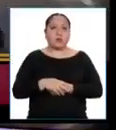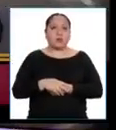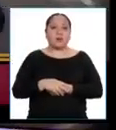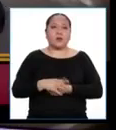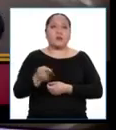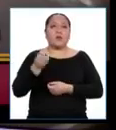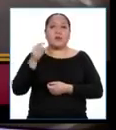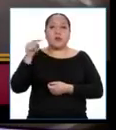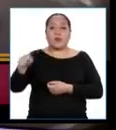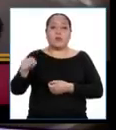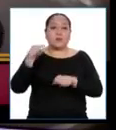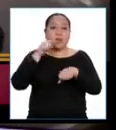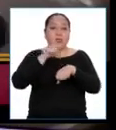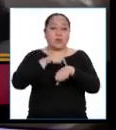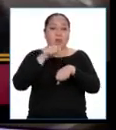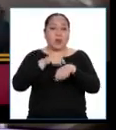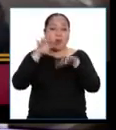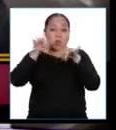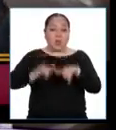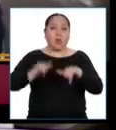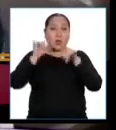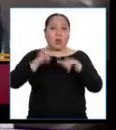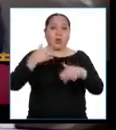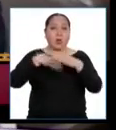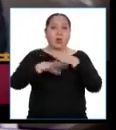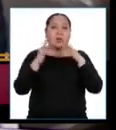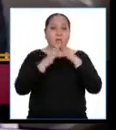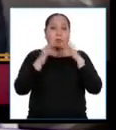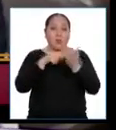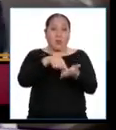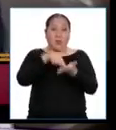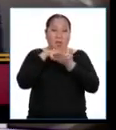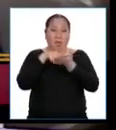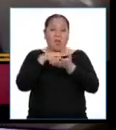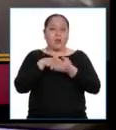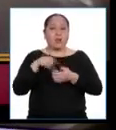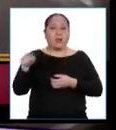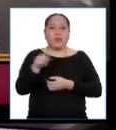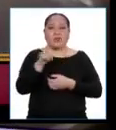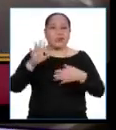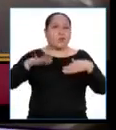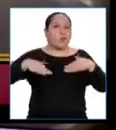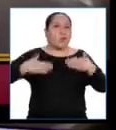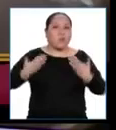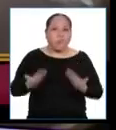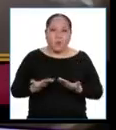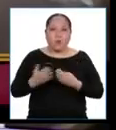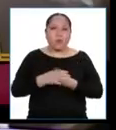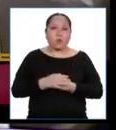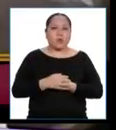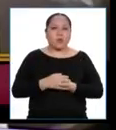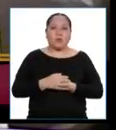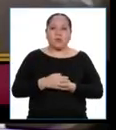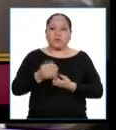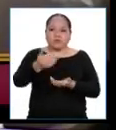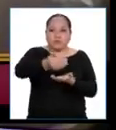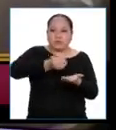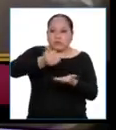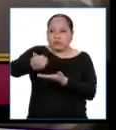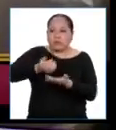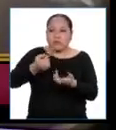porque en esta cuarentena obligada que hemos tenido, no han podido agenciarse de